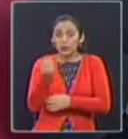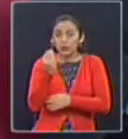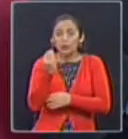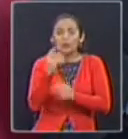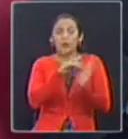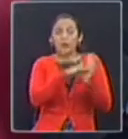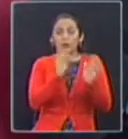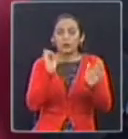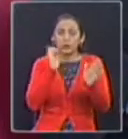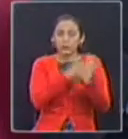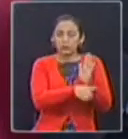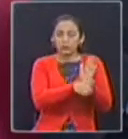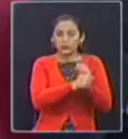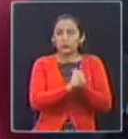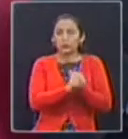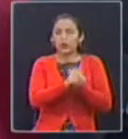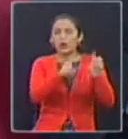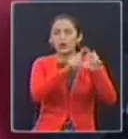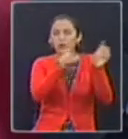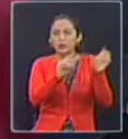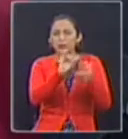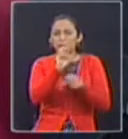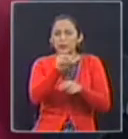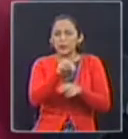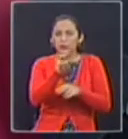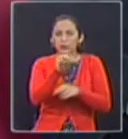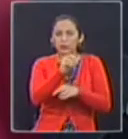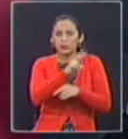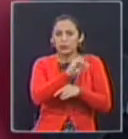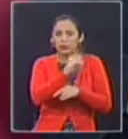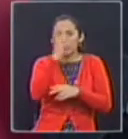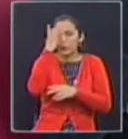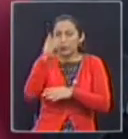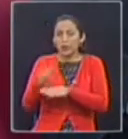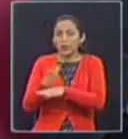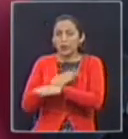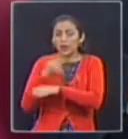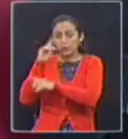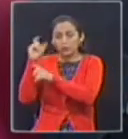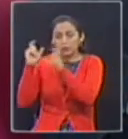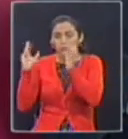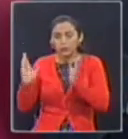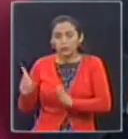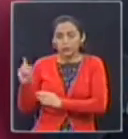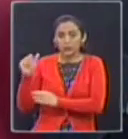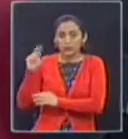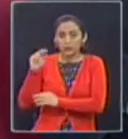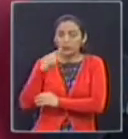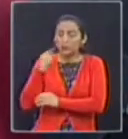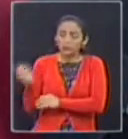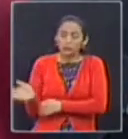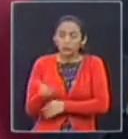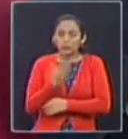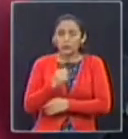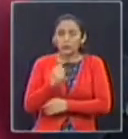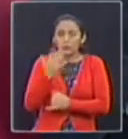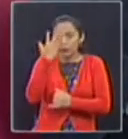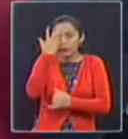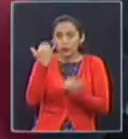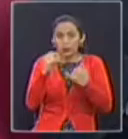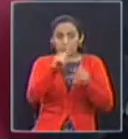de Inmobiliar, bajo petición de la fiscal Diana Salazar. La empresa es investigada en el caso de